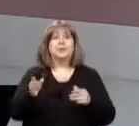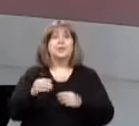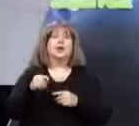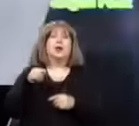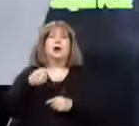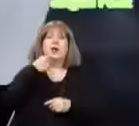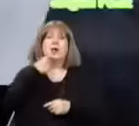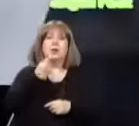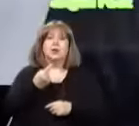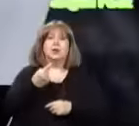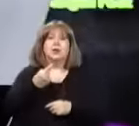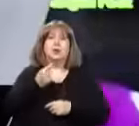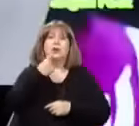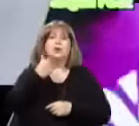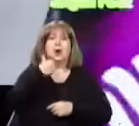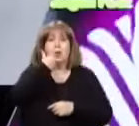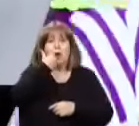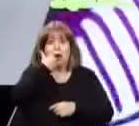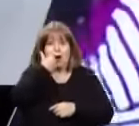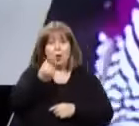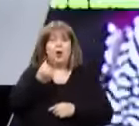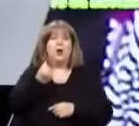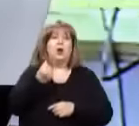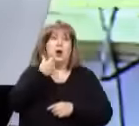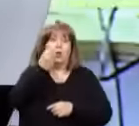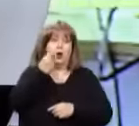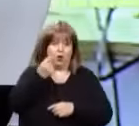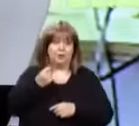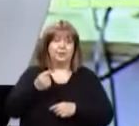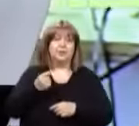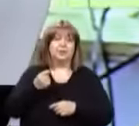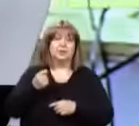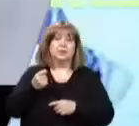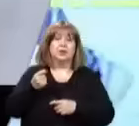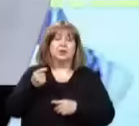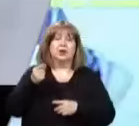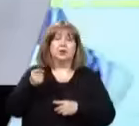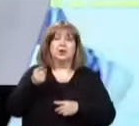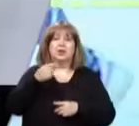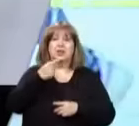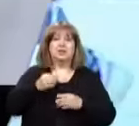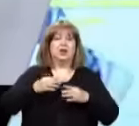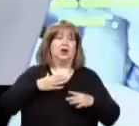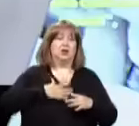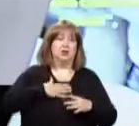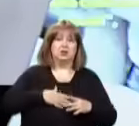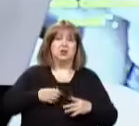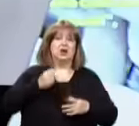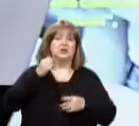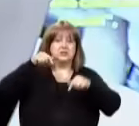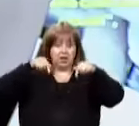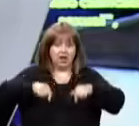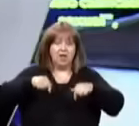abuelo. Sí, sí, los dos abuelos. Sí. El abuelo en particular dijo, acá no hay nada que celebrar, porque en realidad ellos también esperaban que se